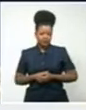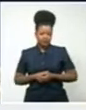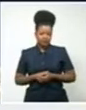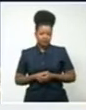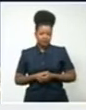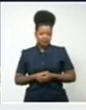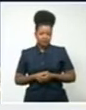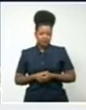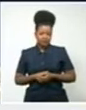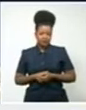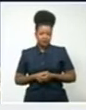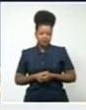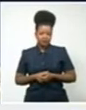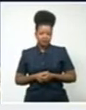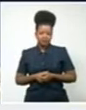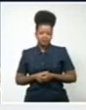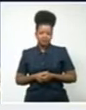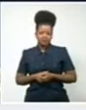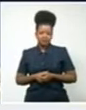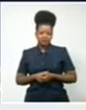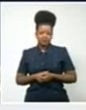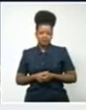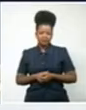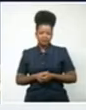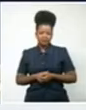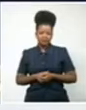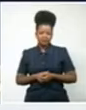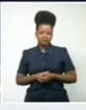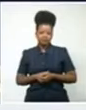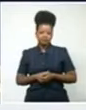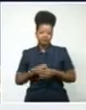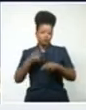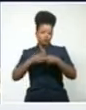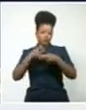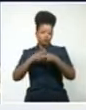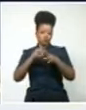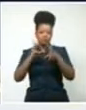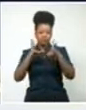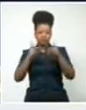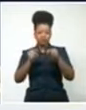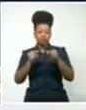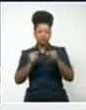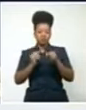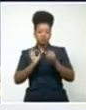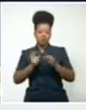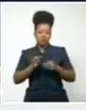los matemáticos, los epidemiólogos, los casos activos. Y